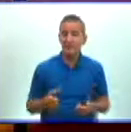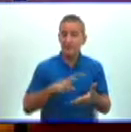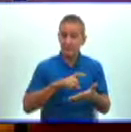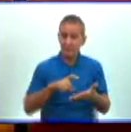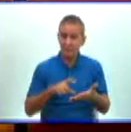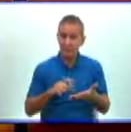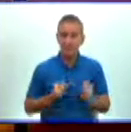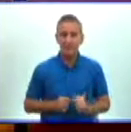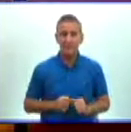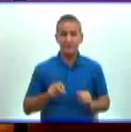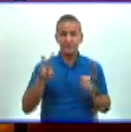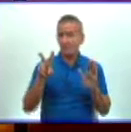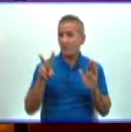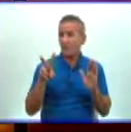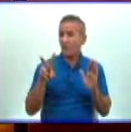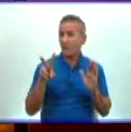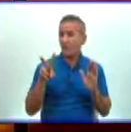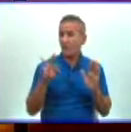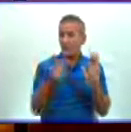criterios.